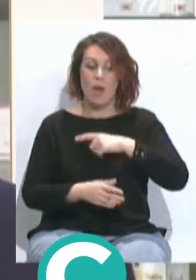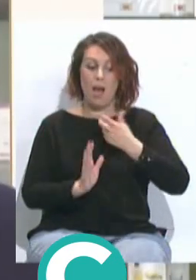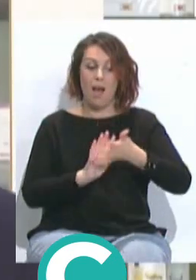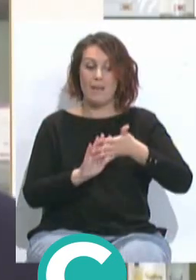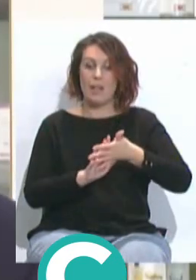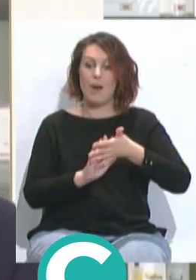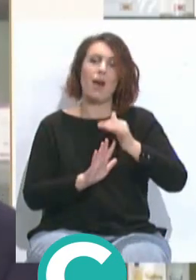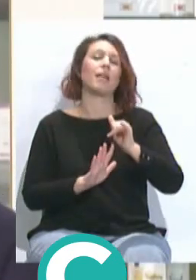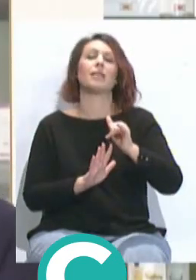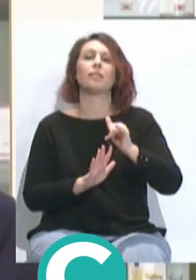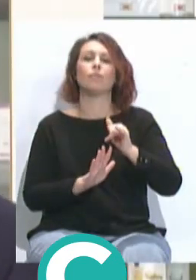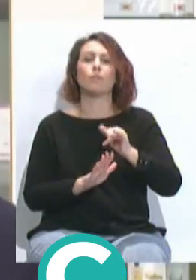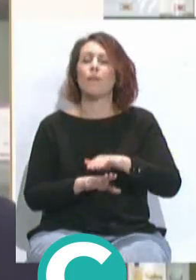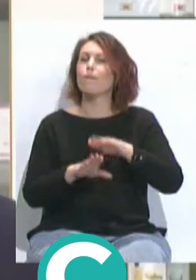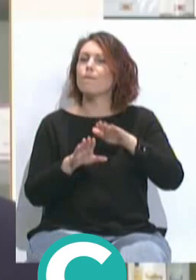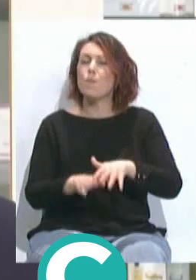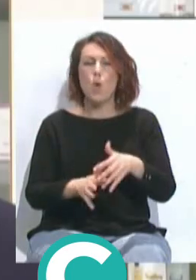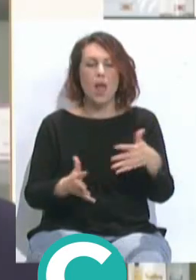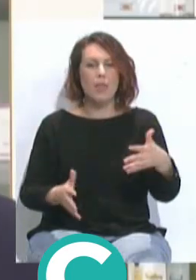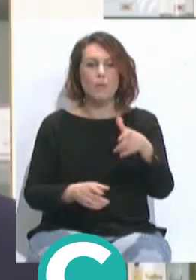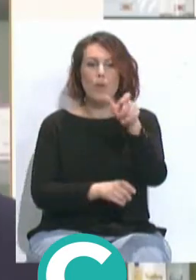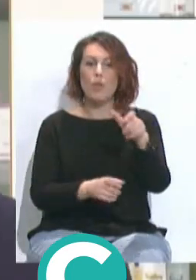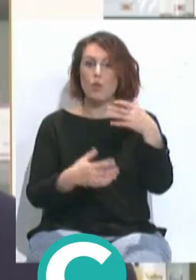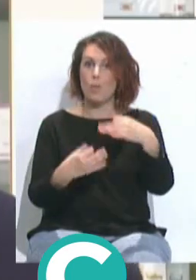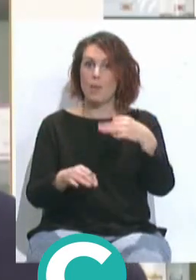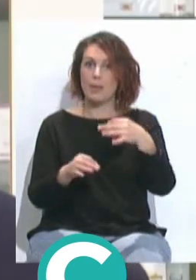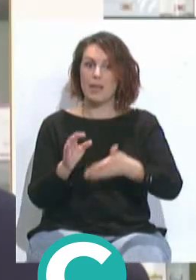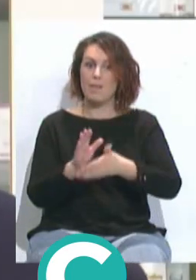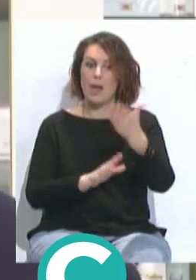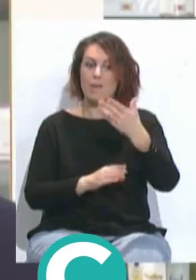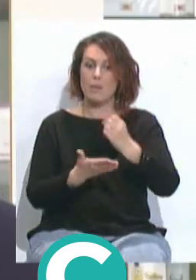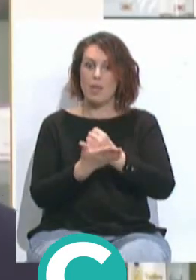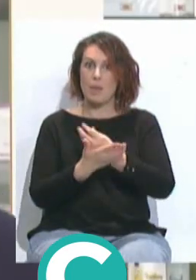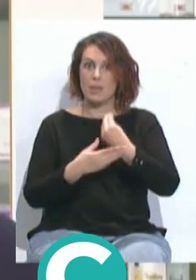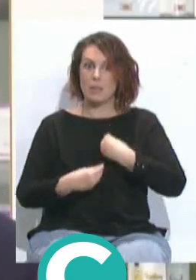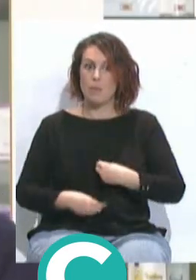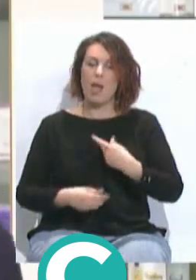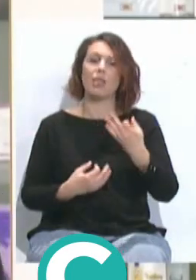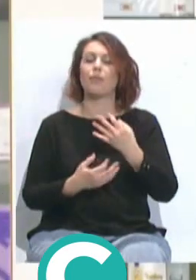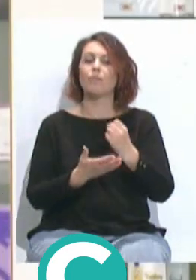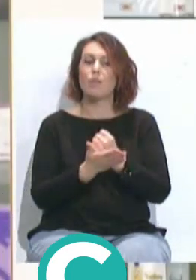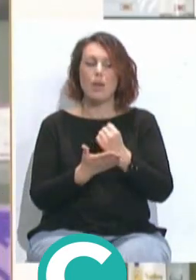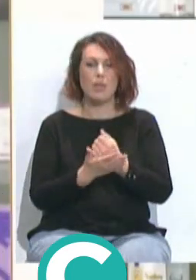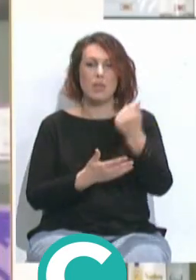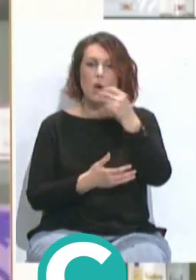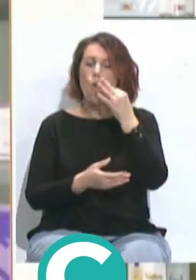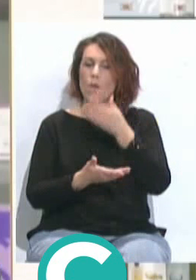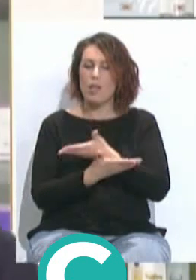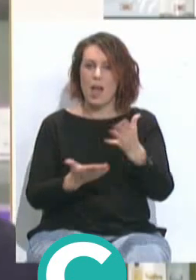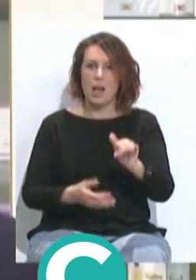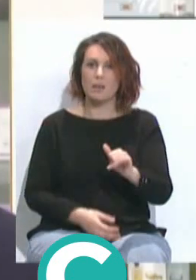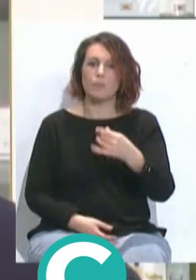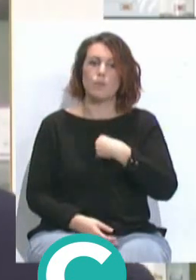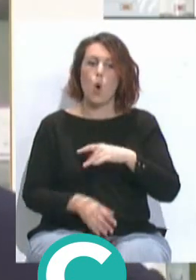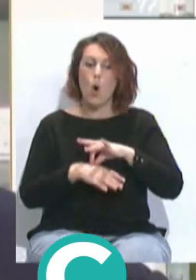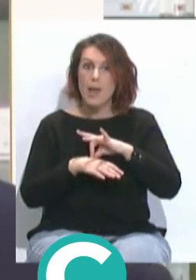que hay una fidelidad muy grande la población normalmente suele ir siempre a la misma farmacia suele tener a su farmacéutico o su farmacéutica de confianza que es la que